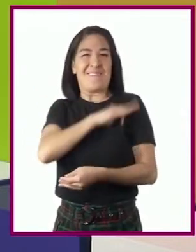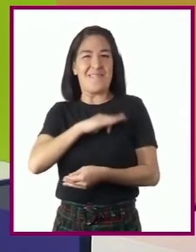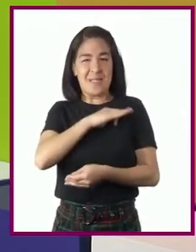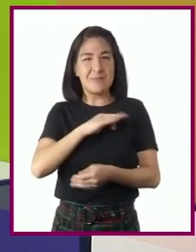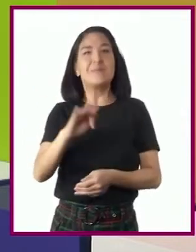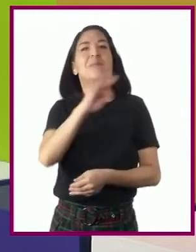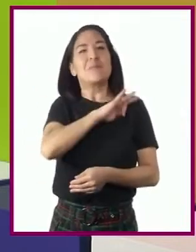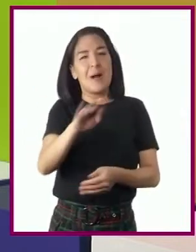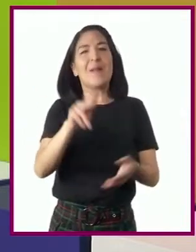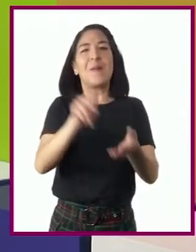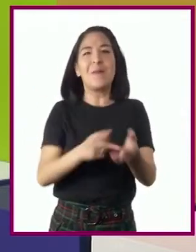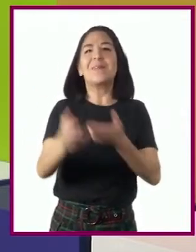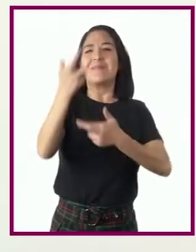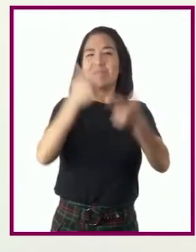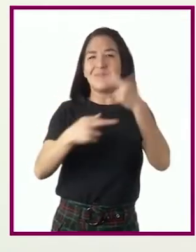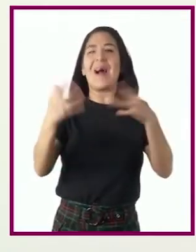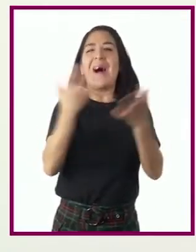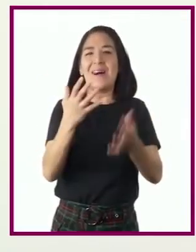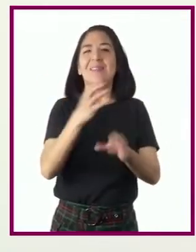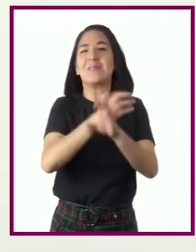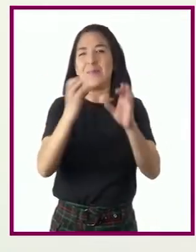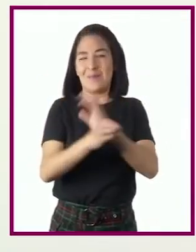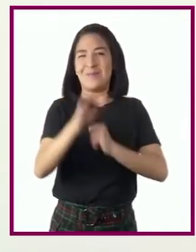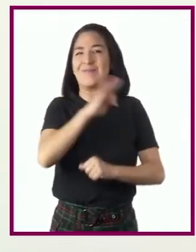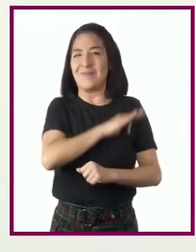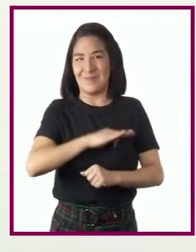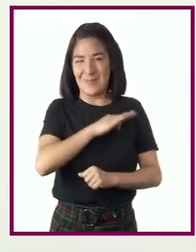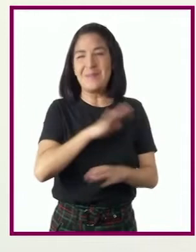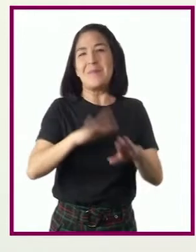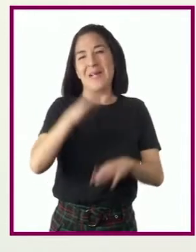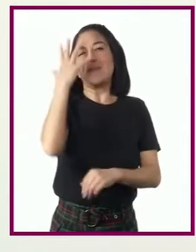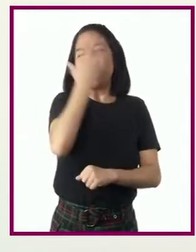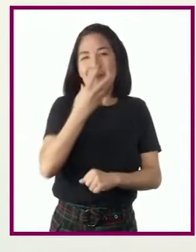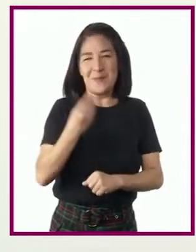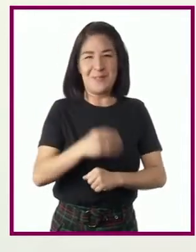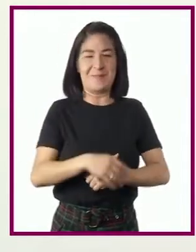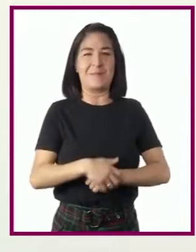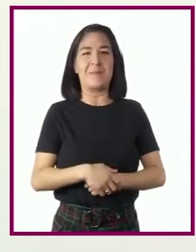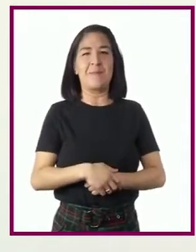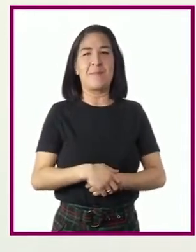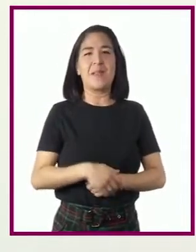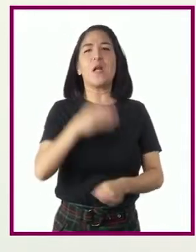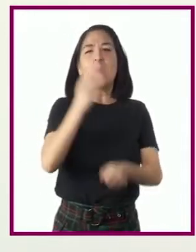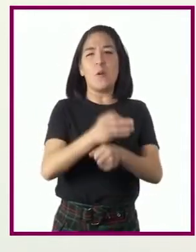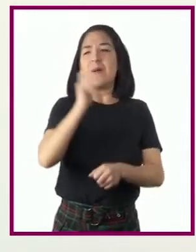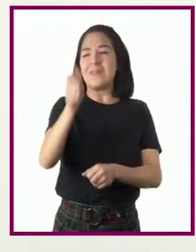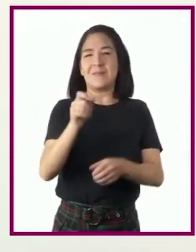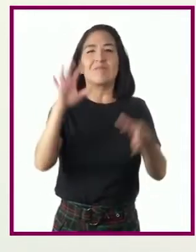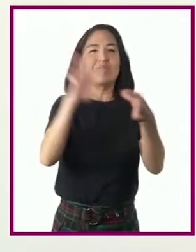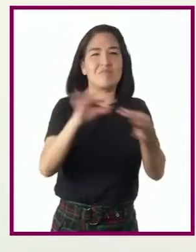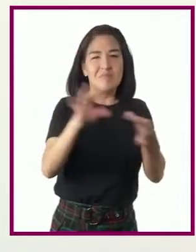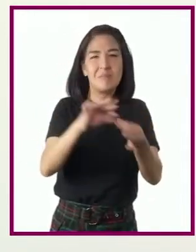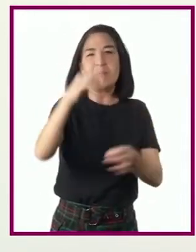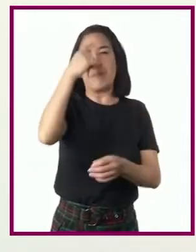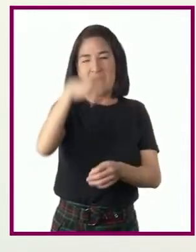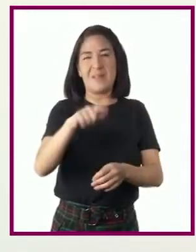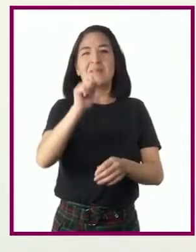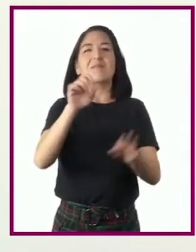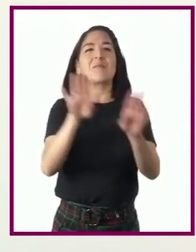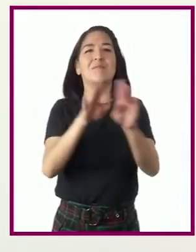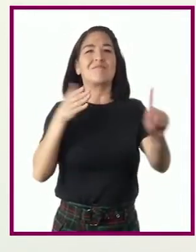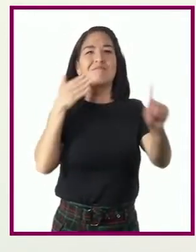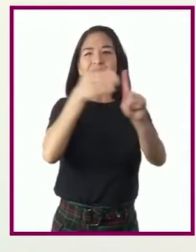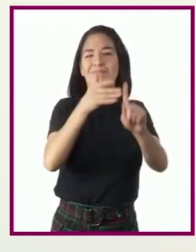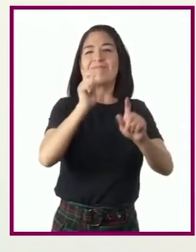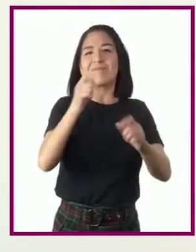también suceden cosas maravillosas. Ahora que hablan sobre estos momentos que marcan a la gente o nos hacen ver las cosas desde